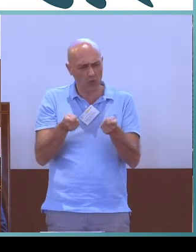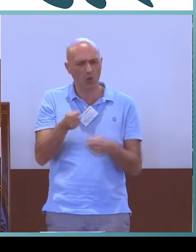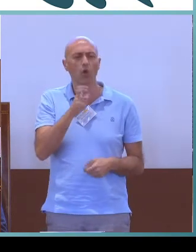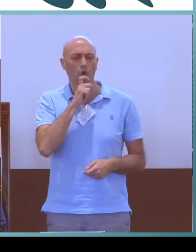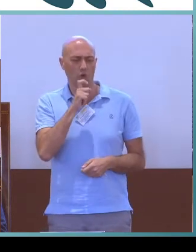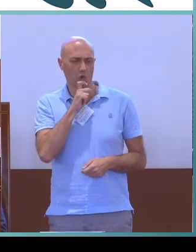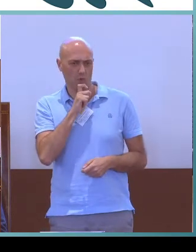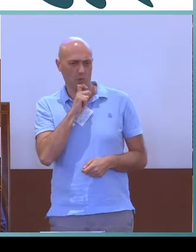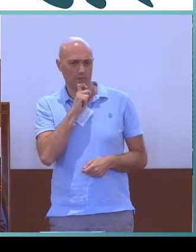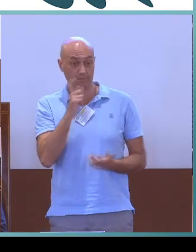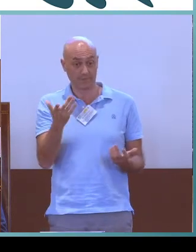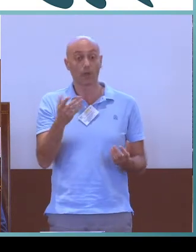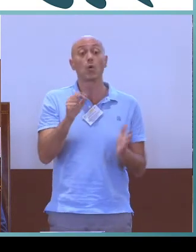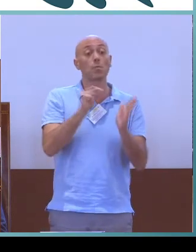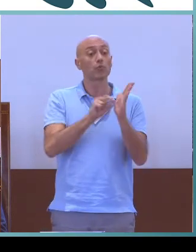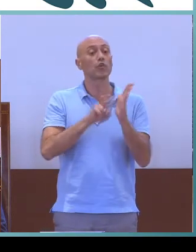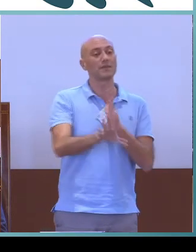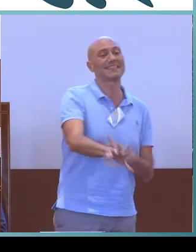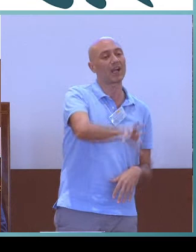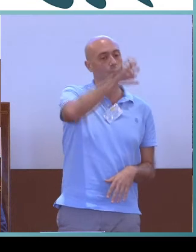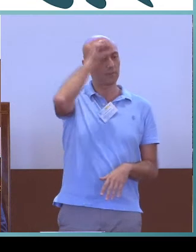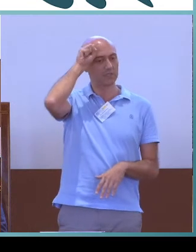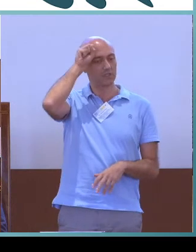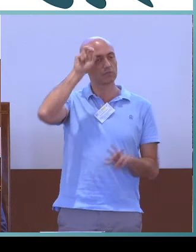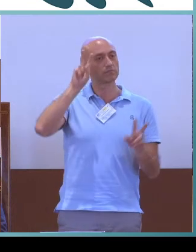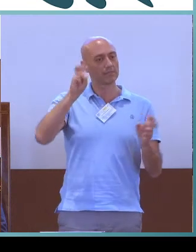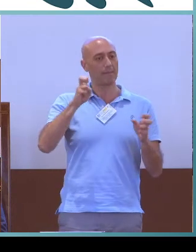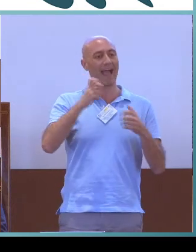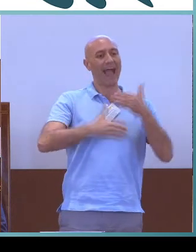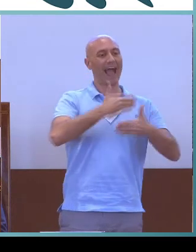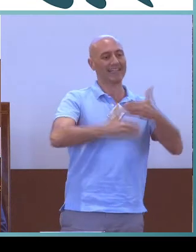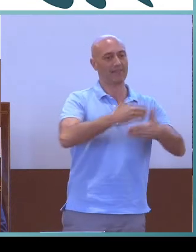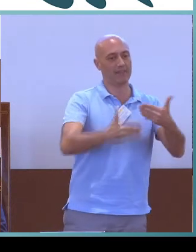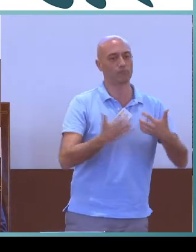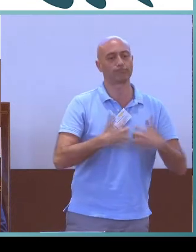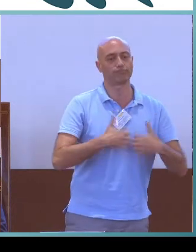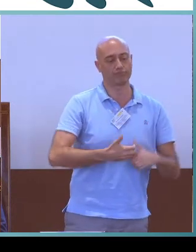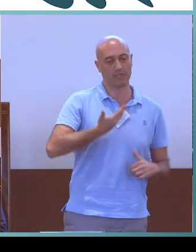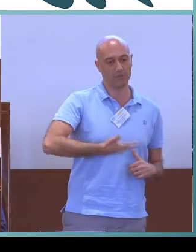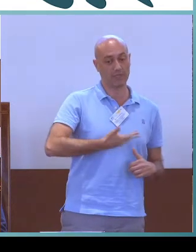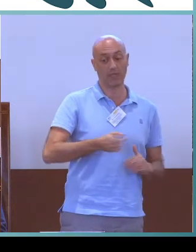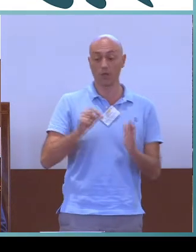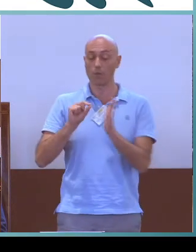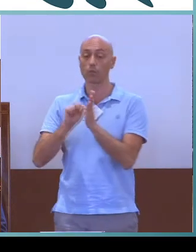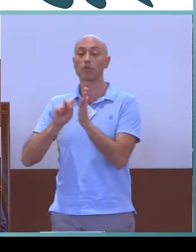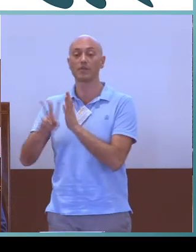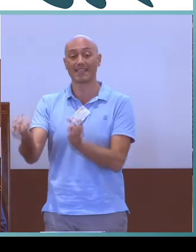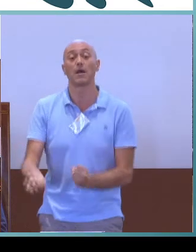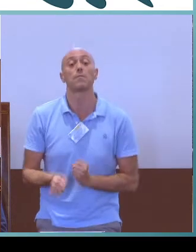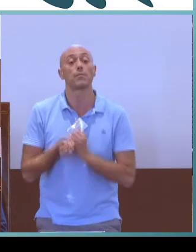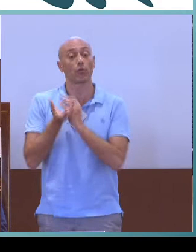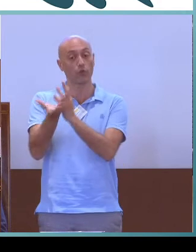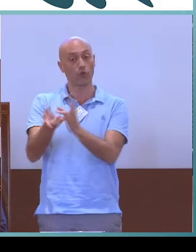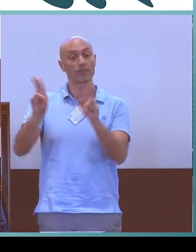cada tópico con más detalles, cómo funciona este cambio en los bilingües.